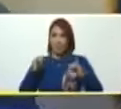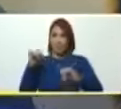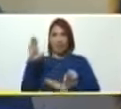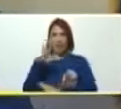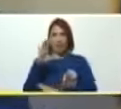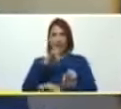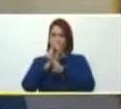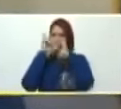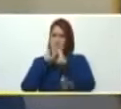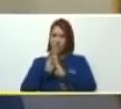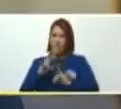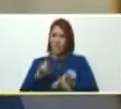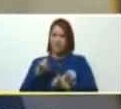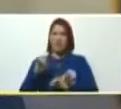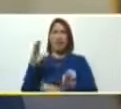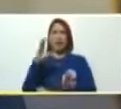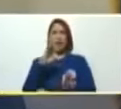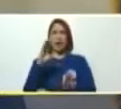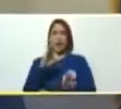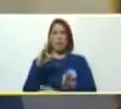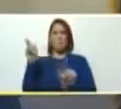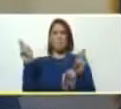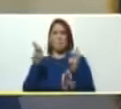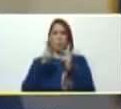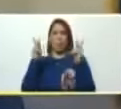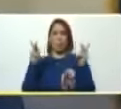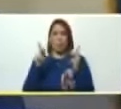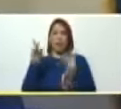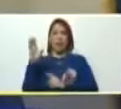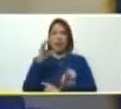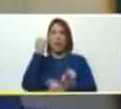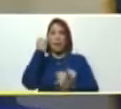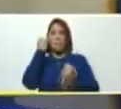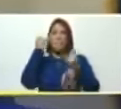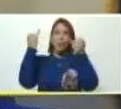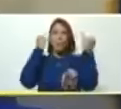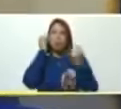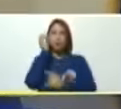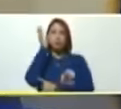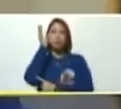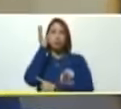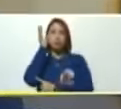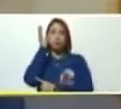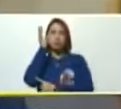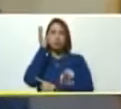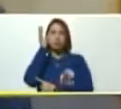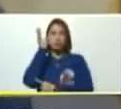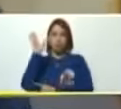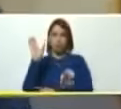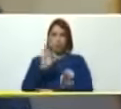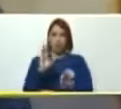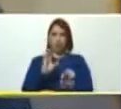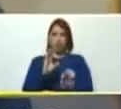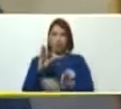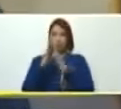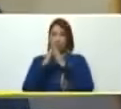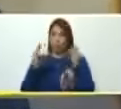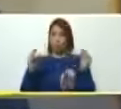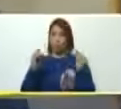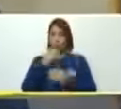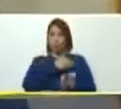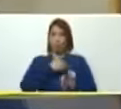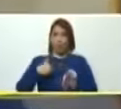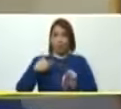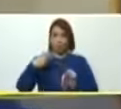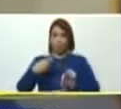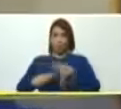feliz, la Caracas próspera, la Caracas inteligente, la Caracas que todos queremos y que queremos